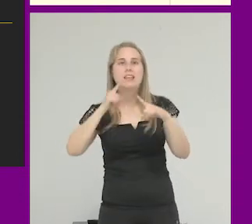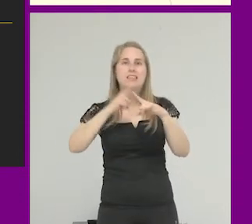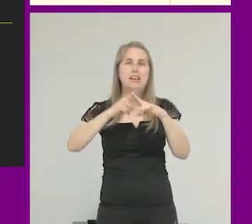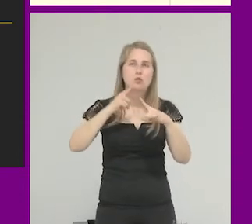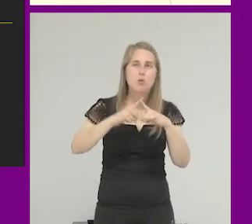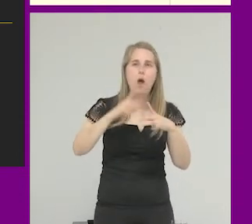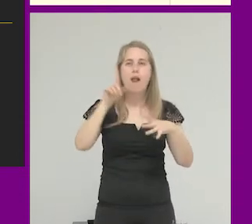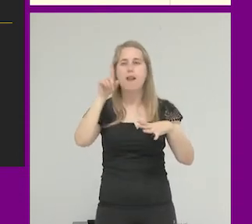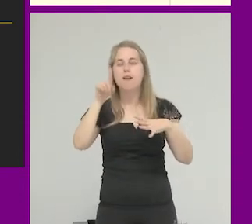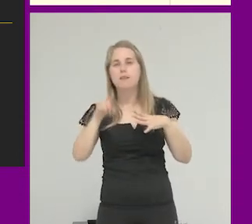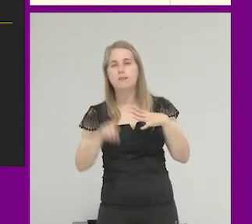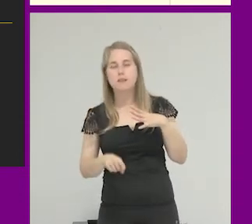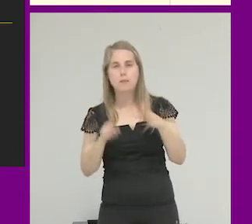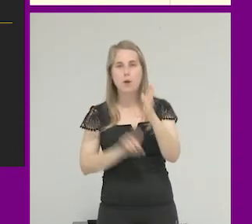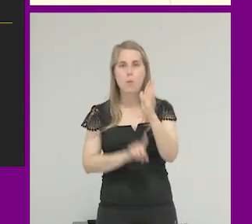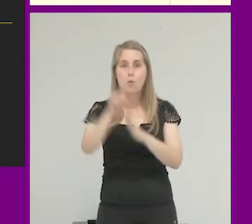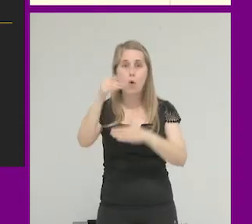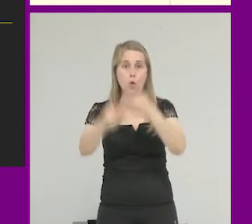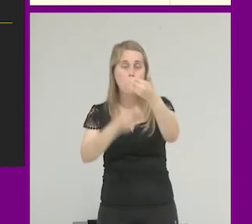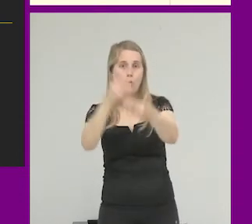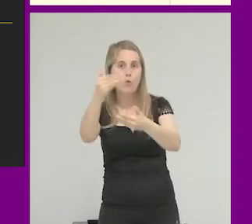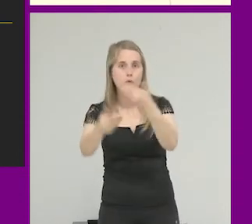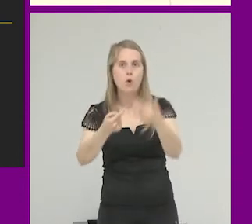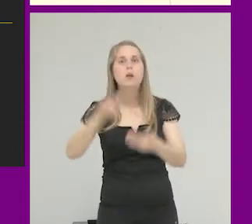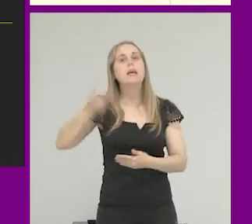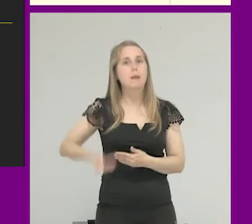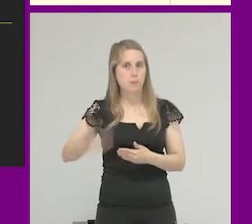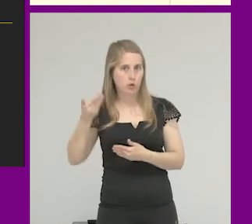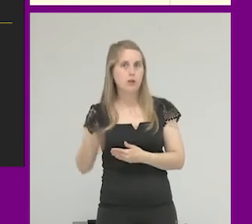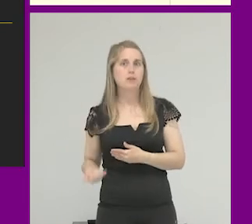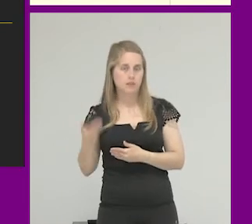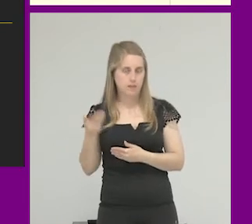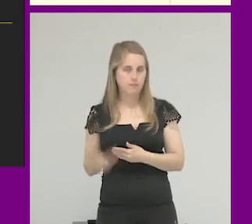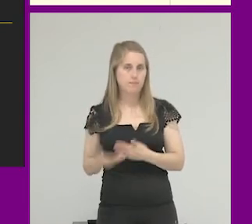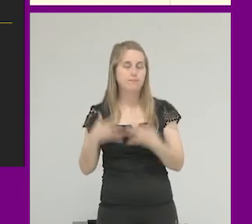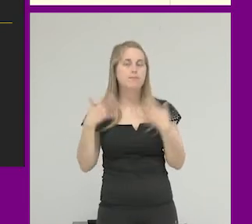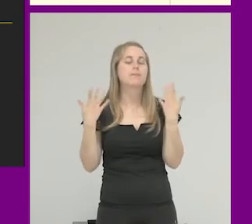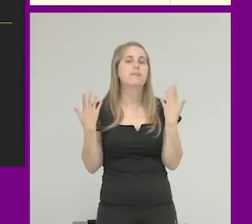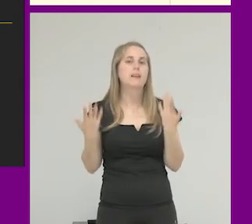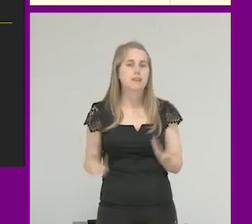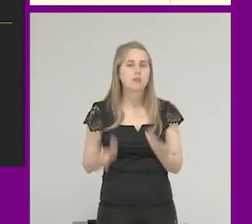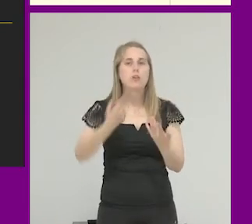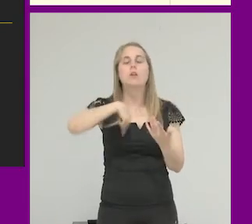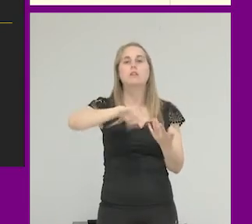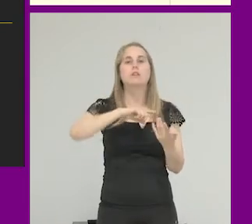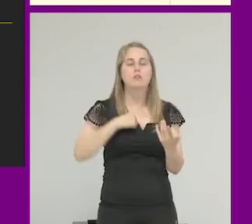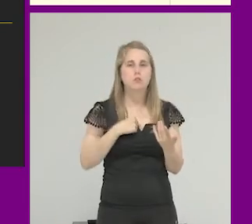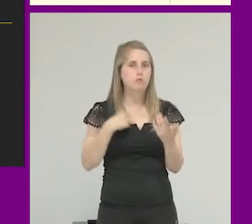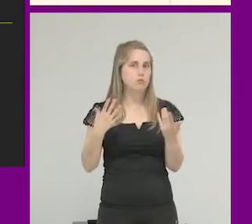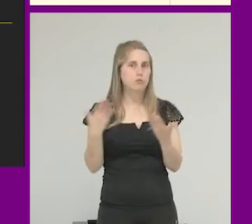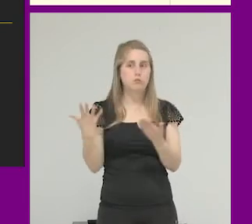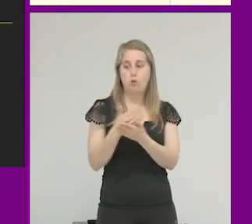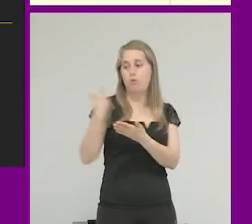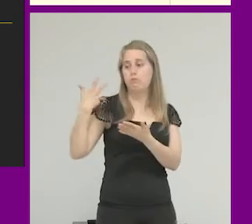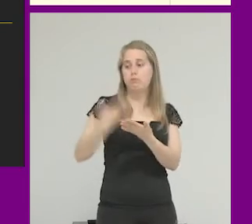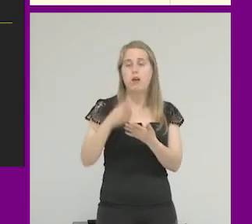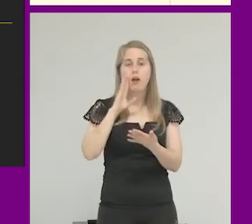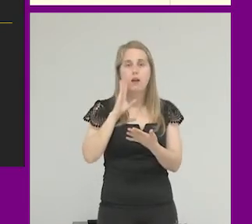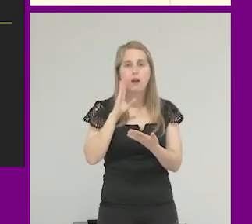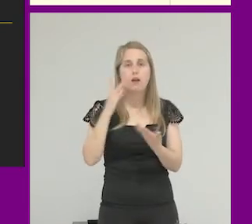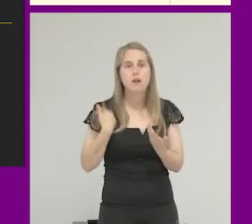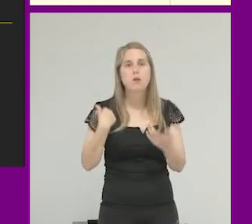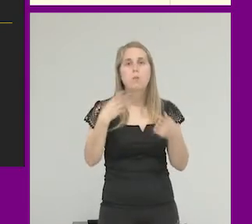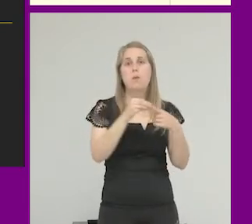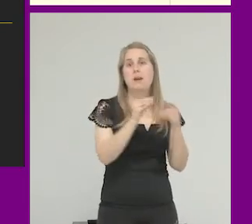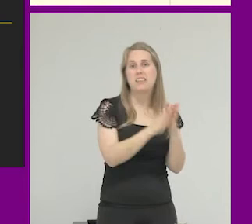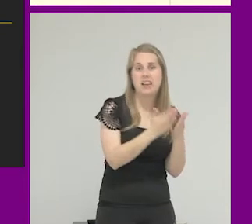baitan egon den evoluzioa oso garrantzitsua izan da, eta orduan horrek guztiak dauka materialetan